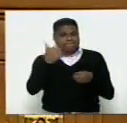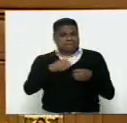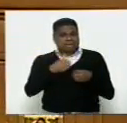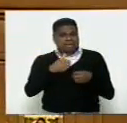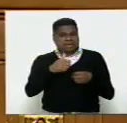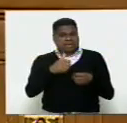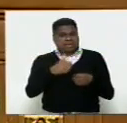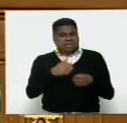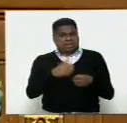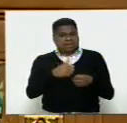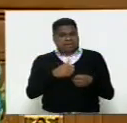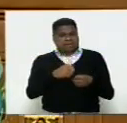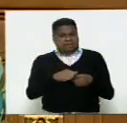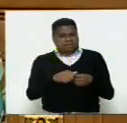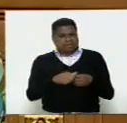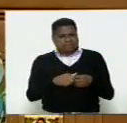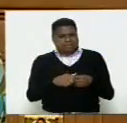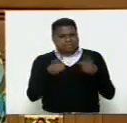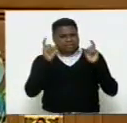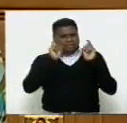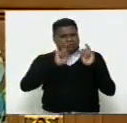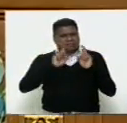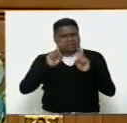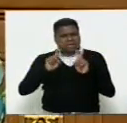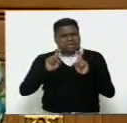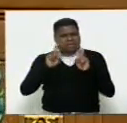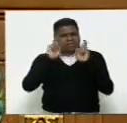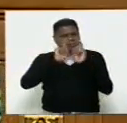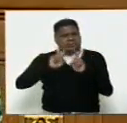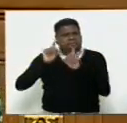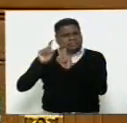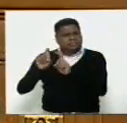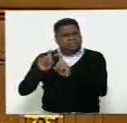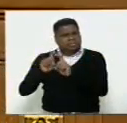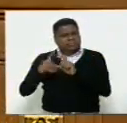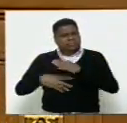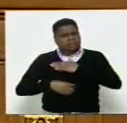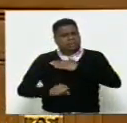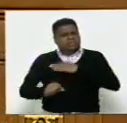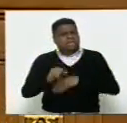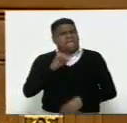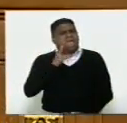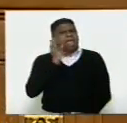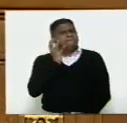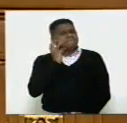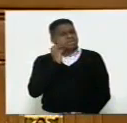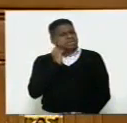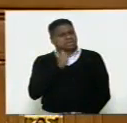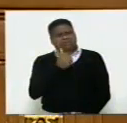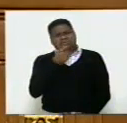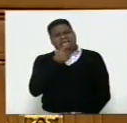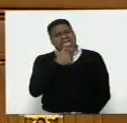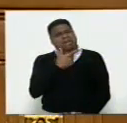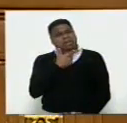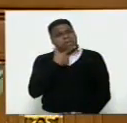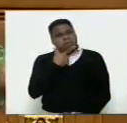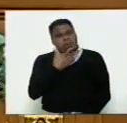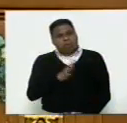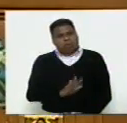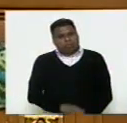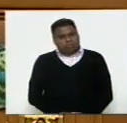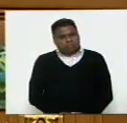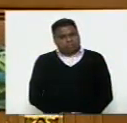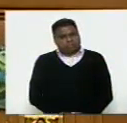enseñando a parir en el agua. ¡Qué experiencia tan hermosa! A